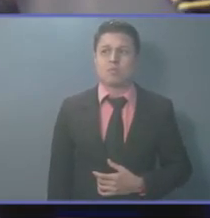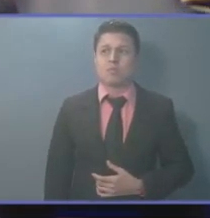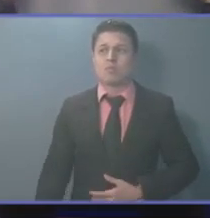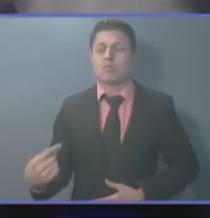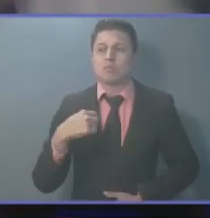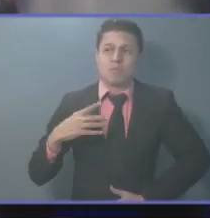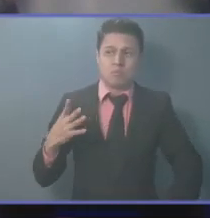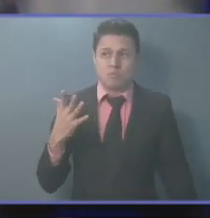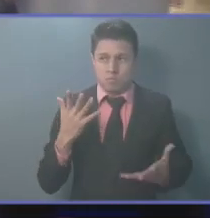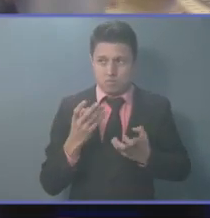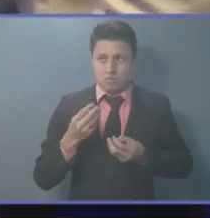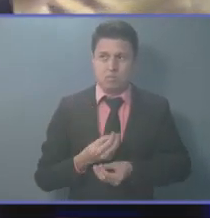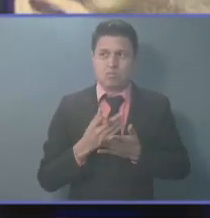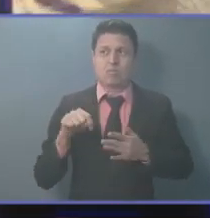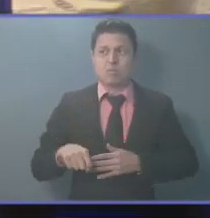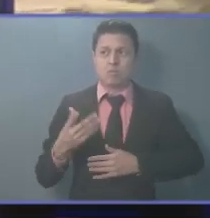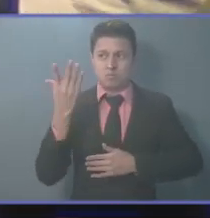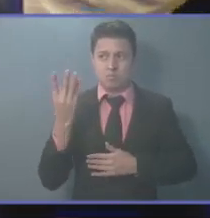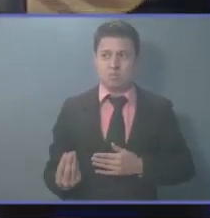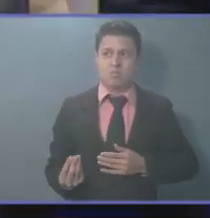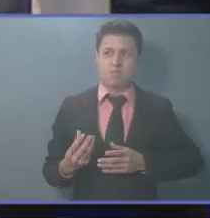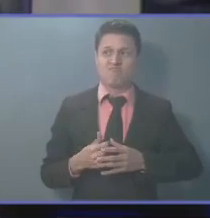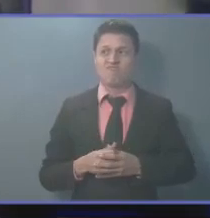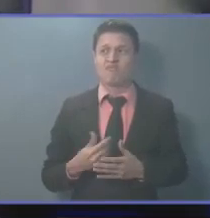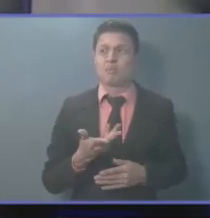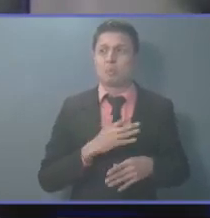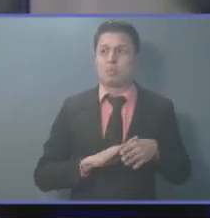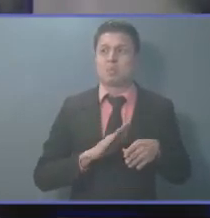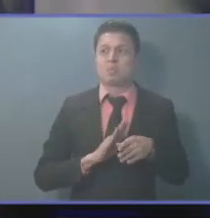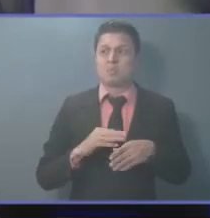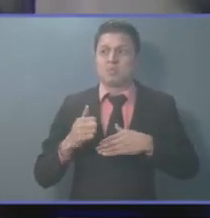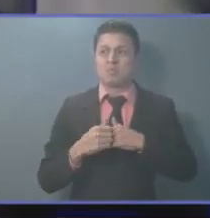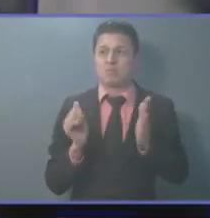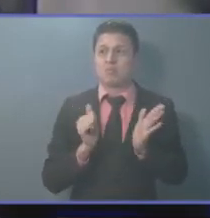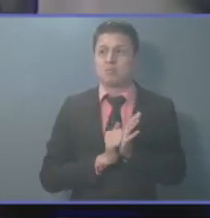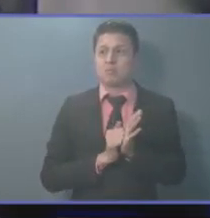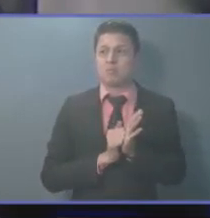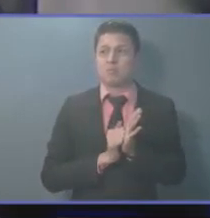Decirles que este día convocamos a plenaria